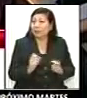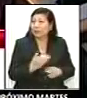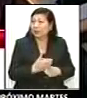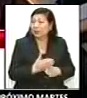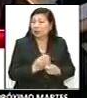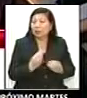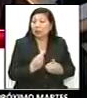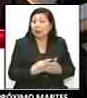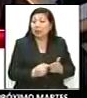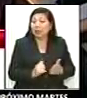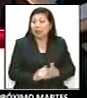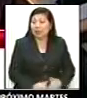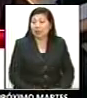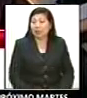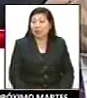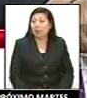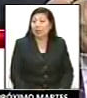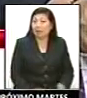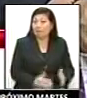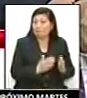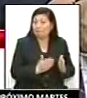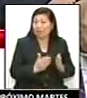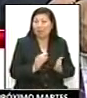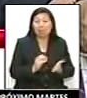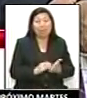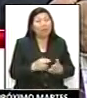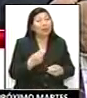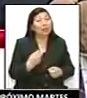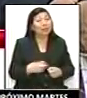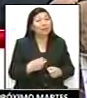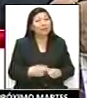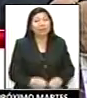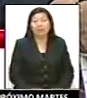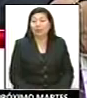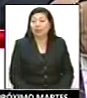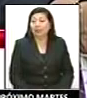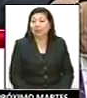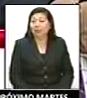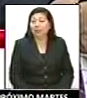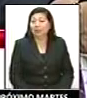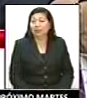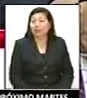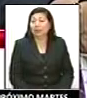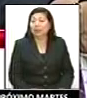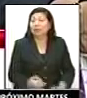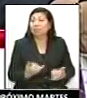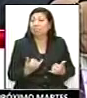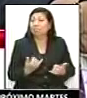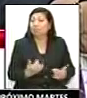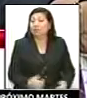proporcionalidad porque la medida es la más gravosa. Y en el fondo,